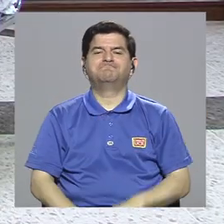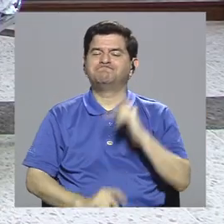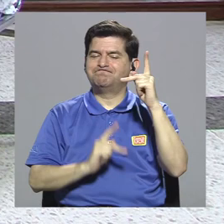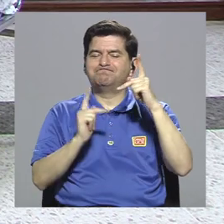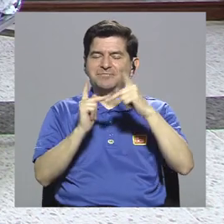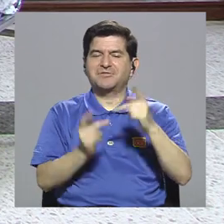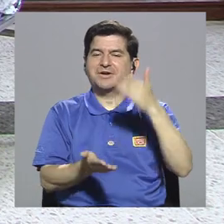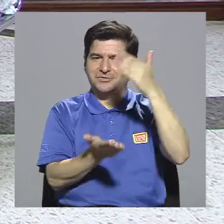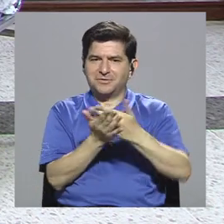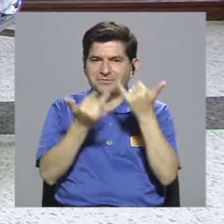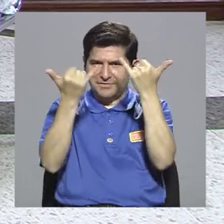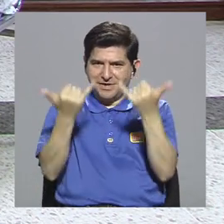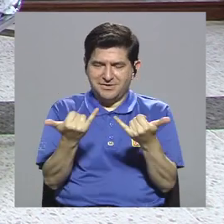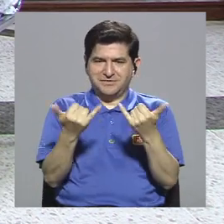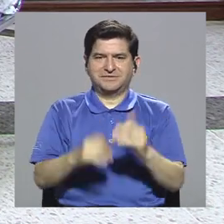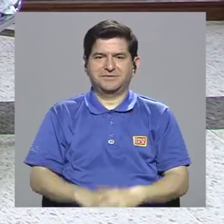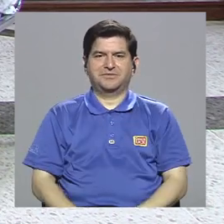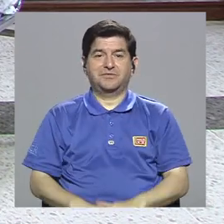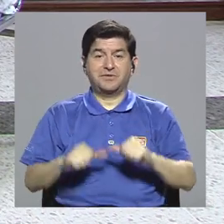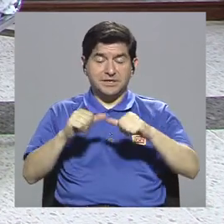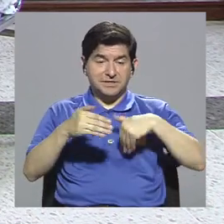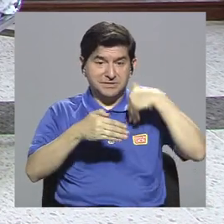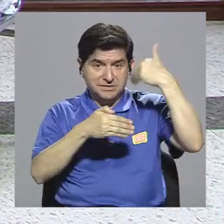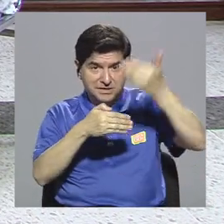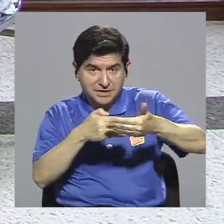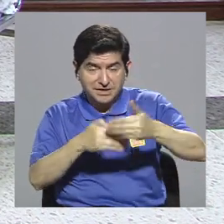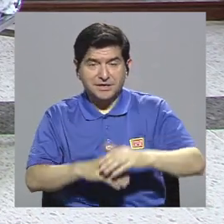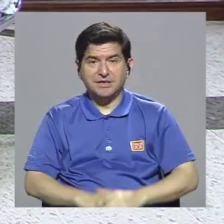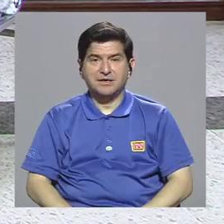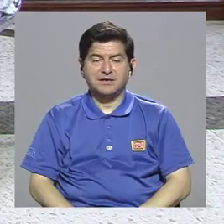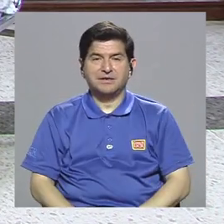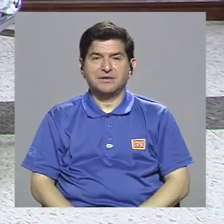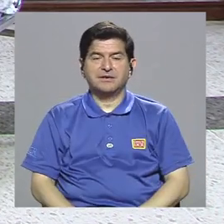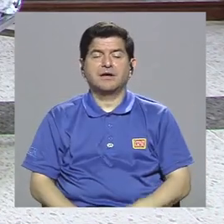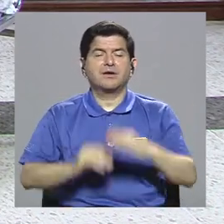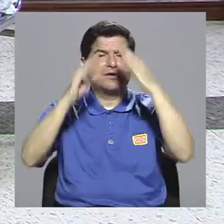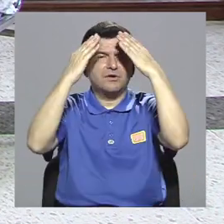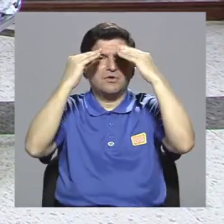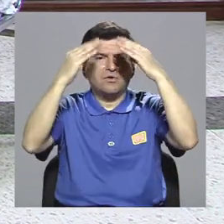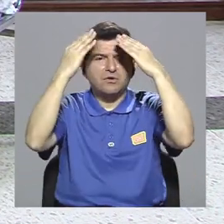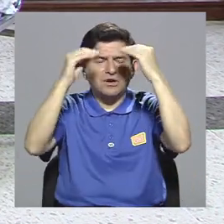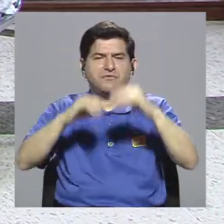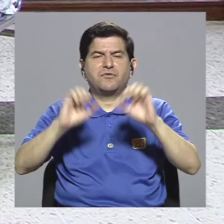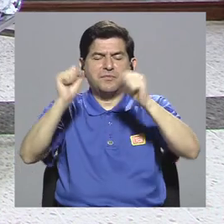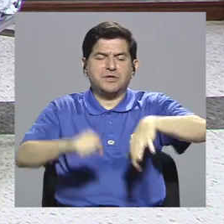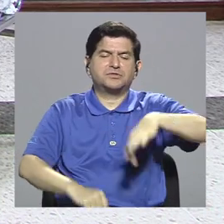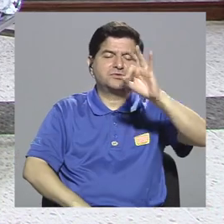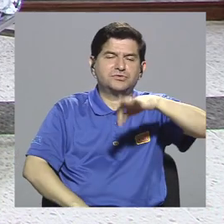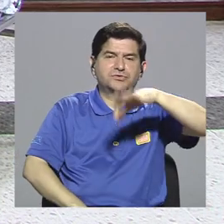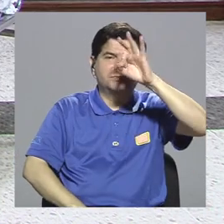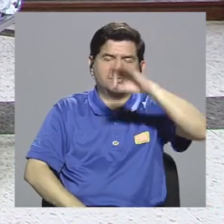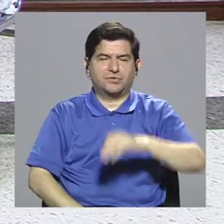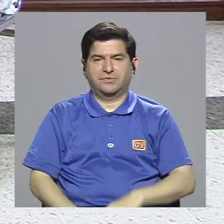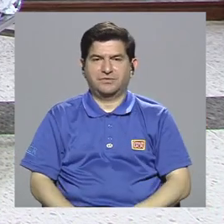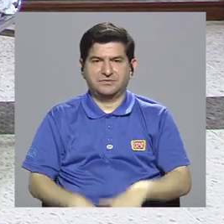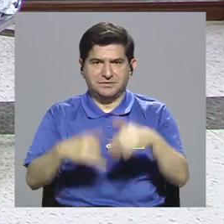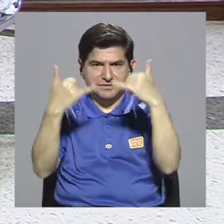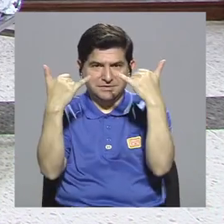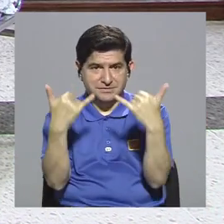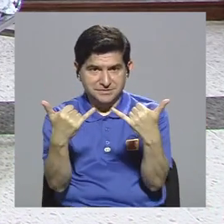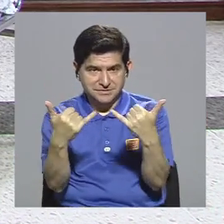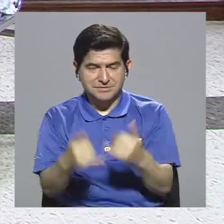pausa en nuestro programa. Vamos a seguir continuando un poco más acerca de la información que podemos encontrar en